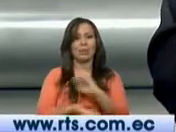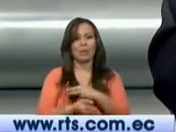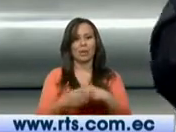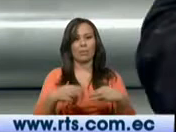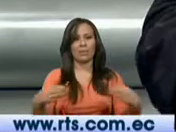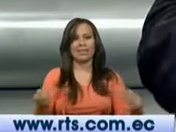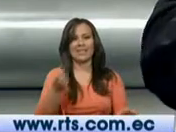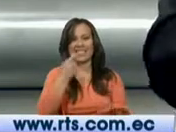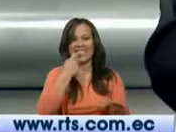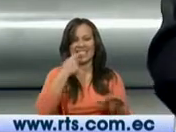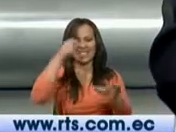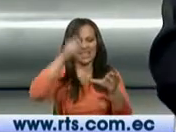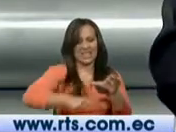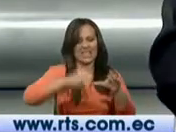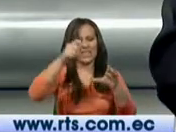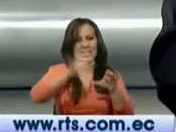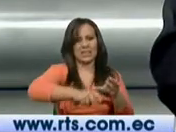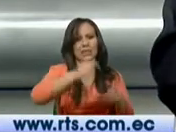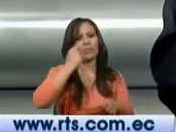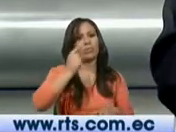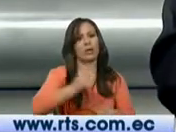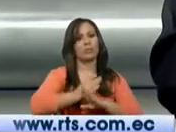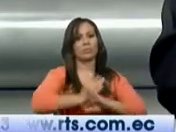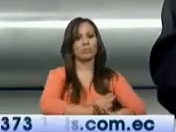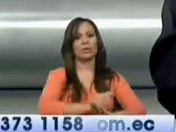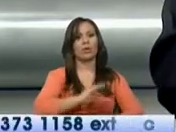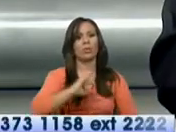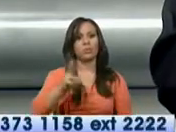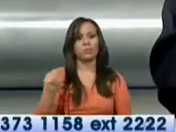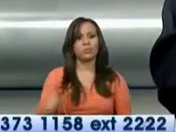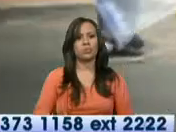implementos para de esa manera evitar el robo.